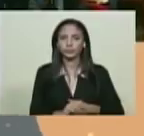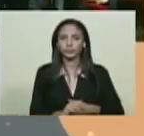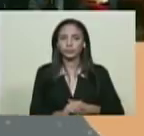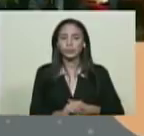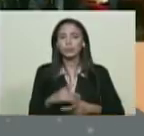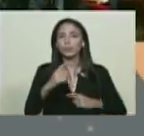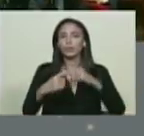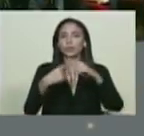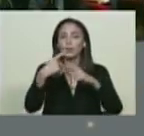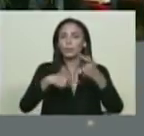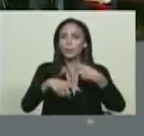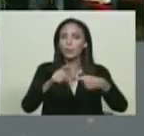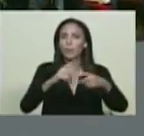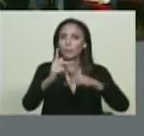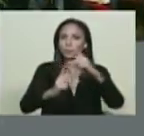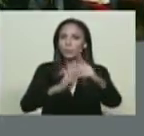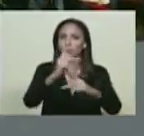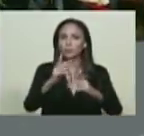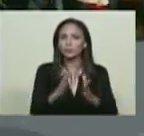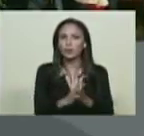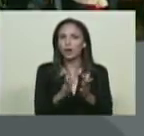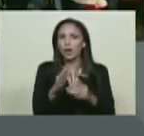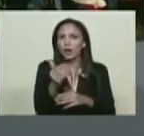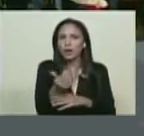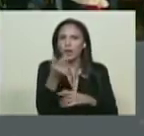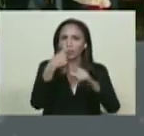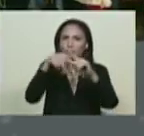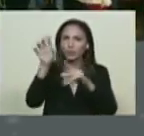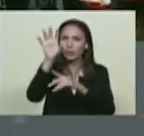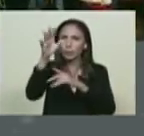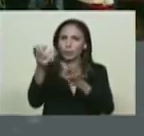Para producir cebollín no hay ningún componente importado.